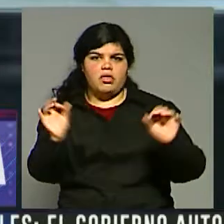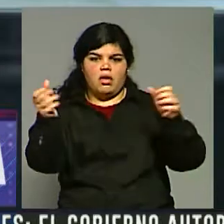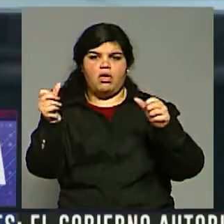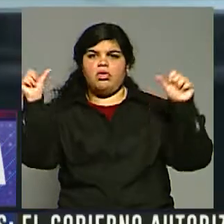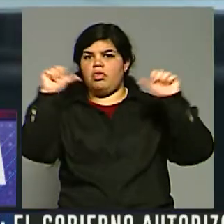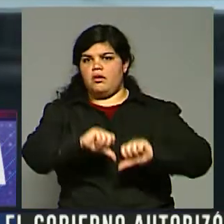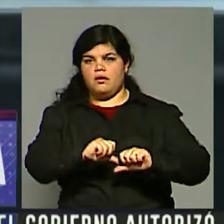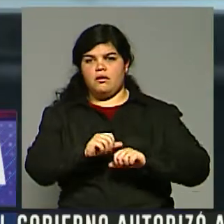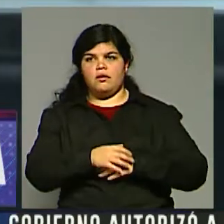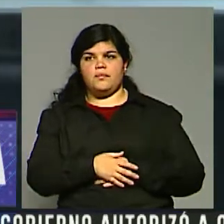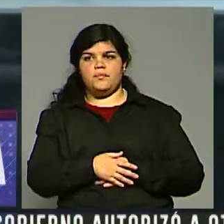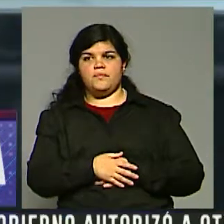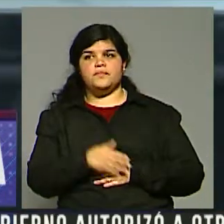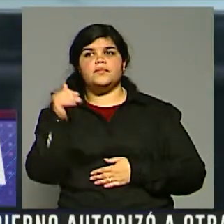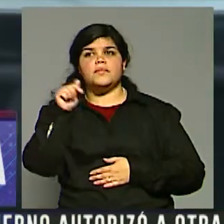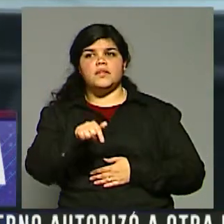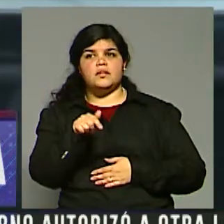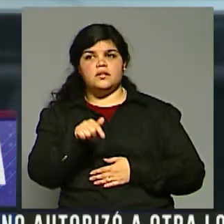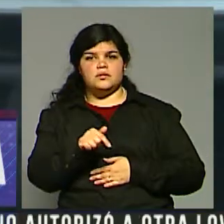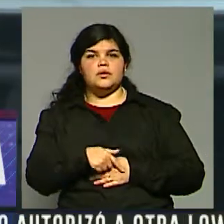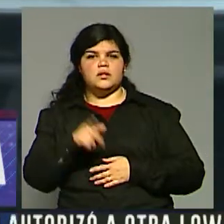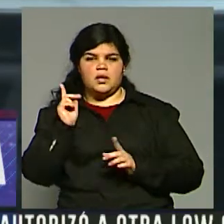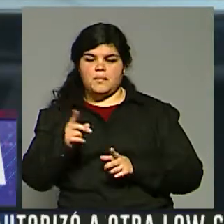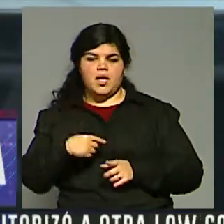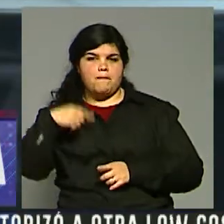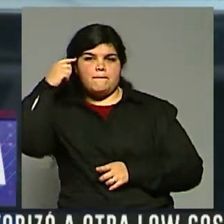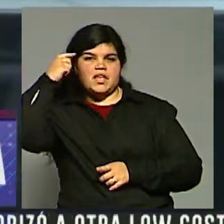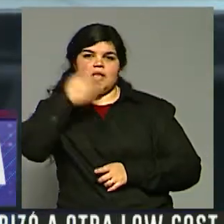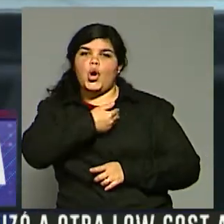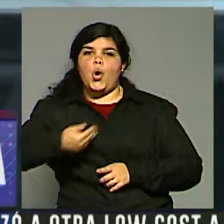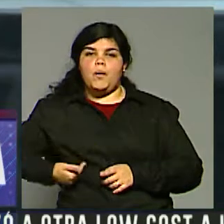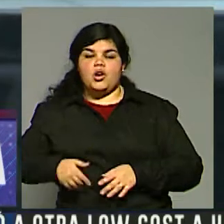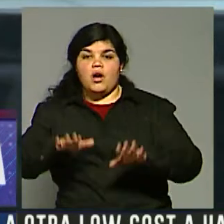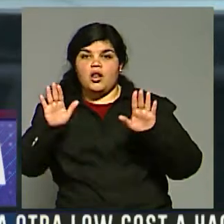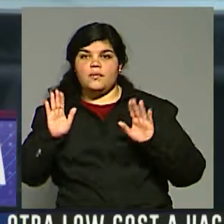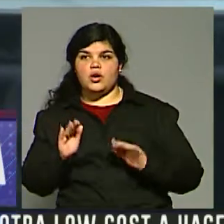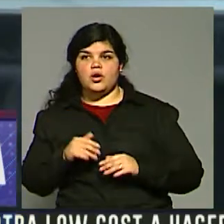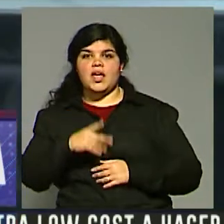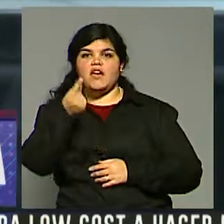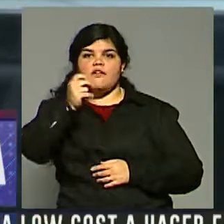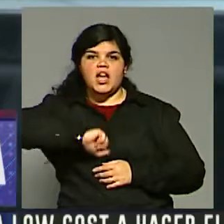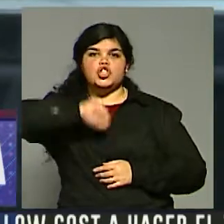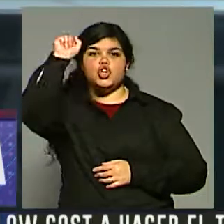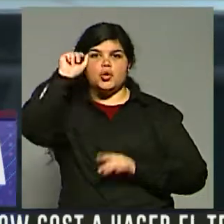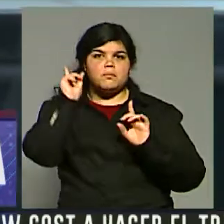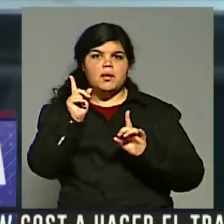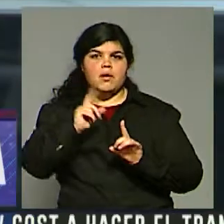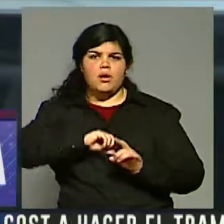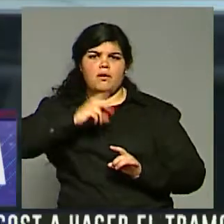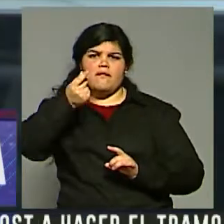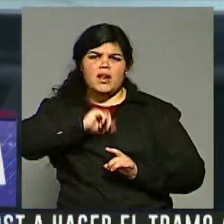que, si es nuevamente las expectativas del gobierno, que la inflación, a pesar de ser alta, comienza a